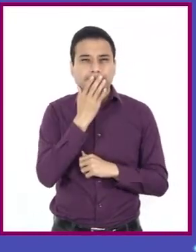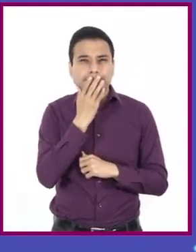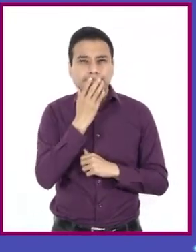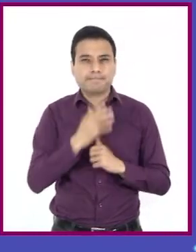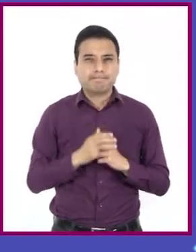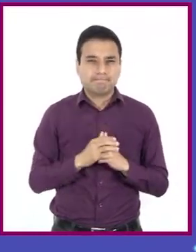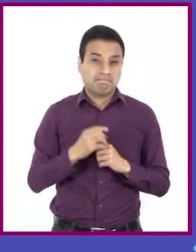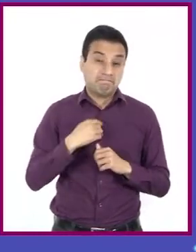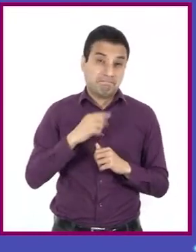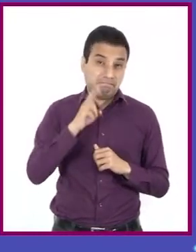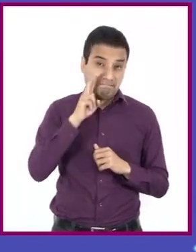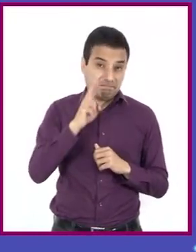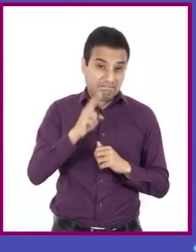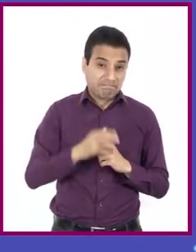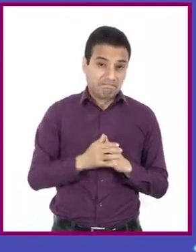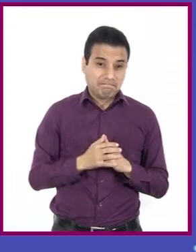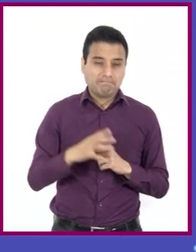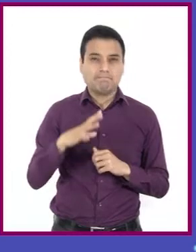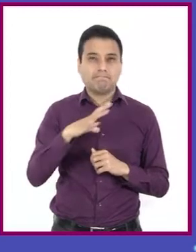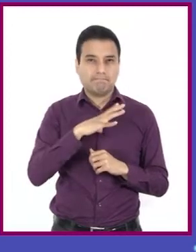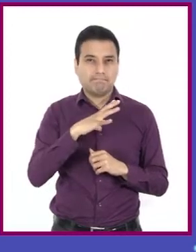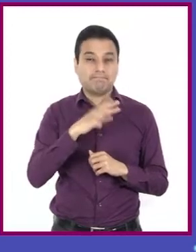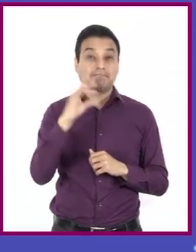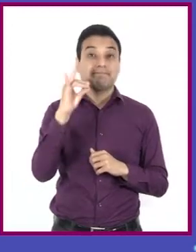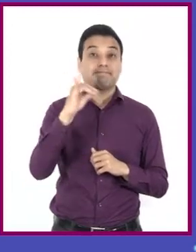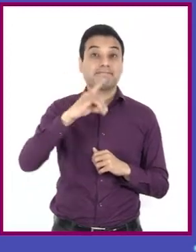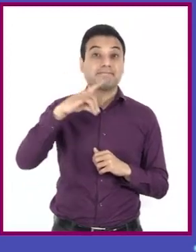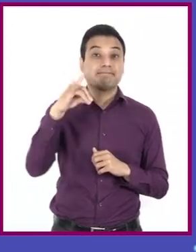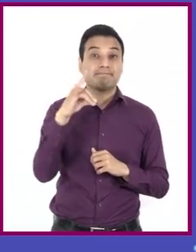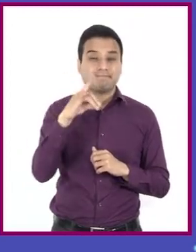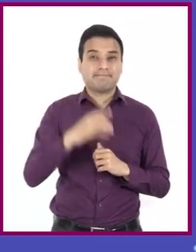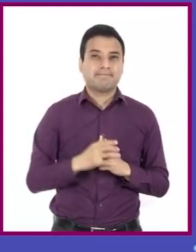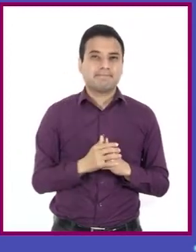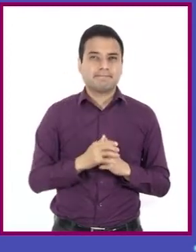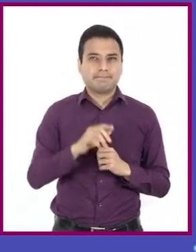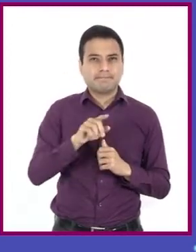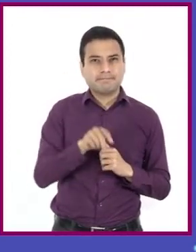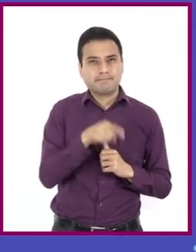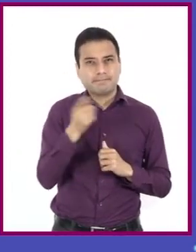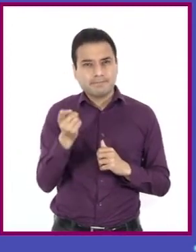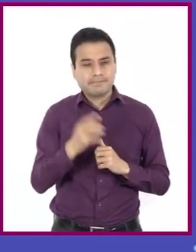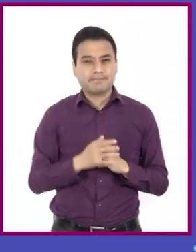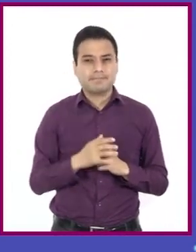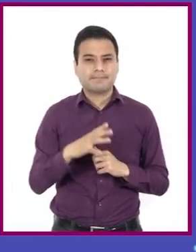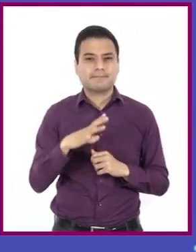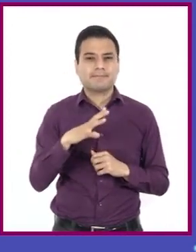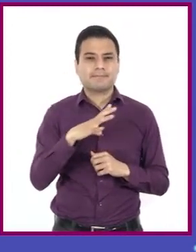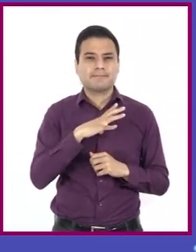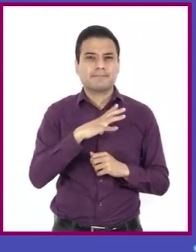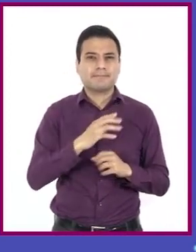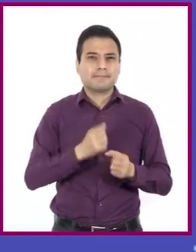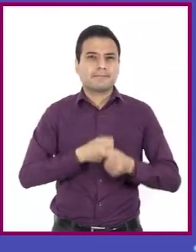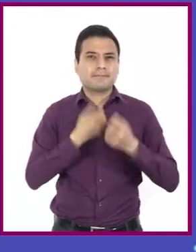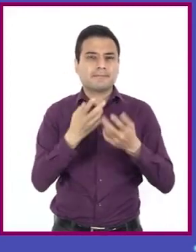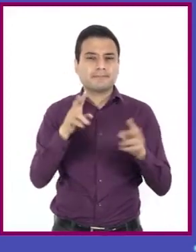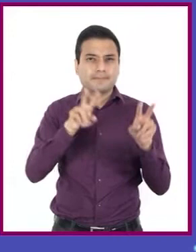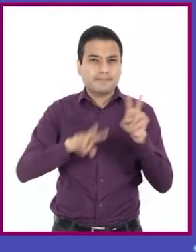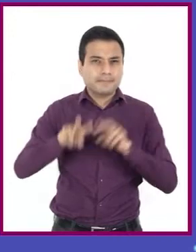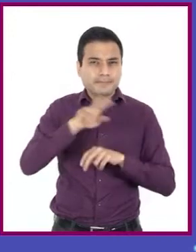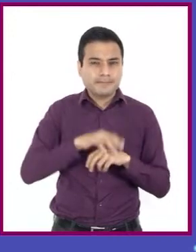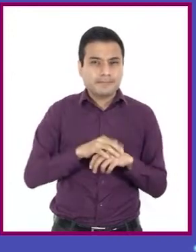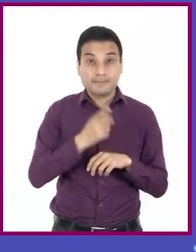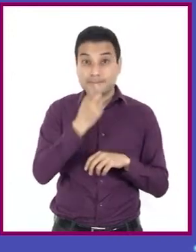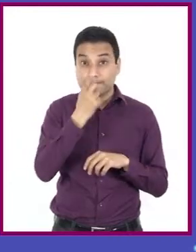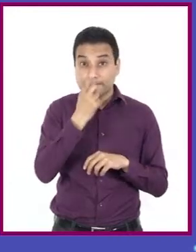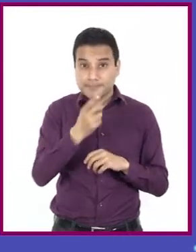Puedo observar que tenemos una jirafa, pero del otro lado está un poema visual que dice... ¿qué